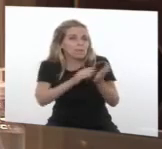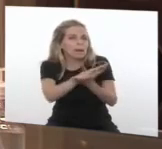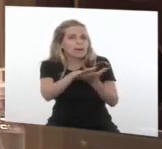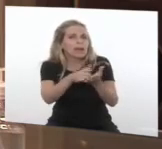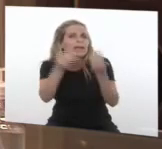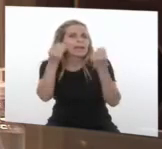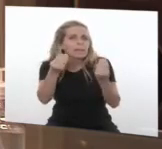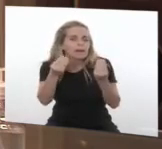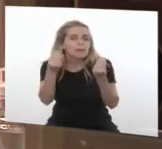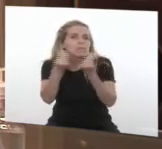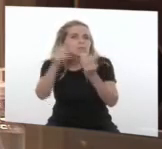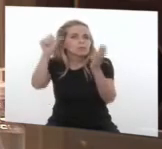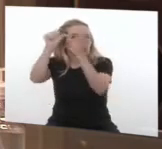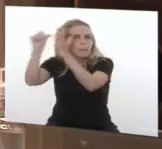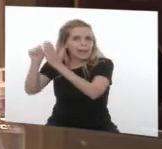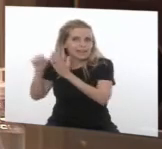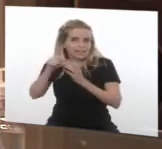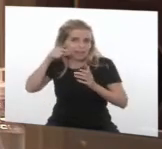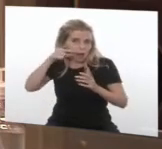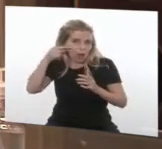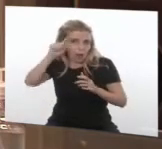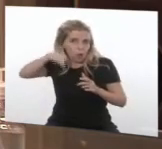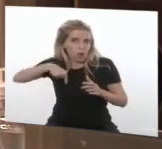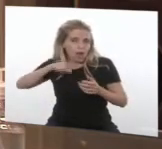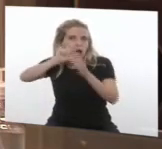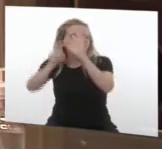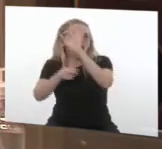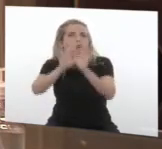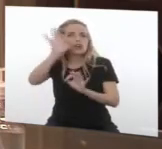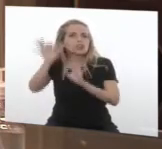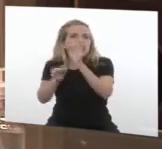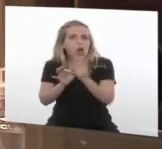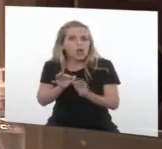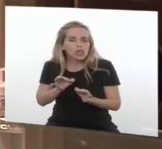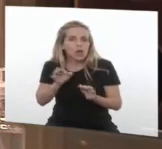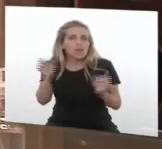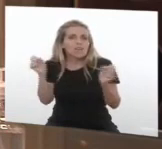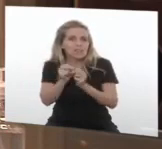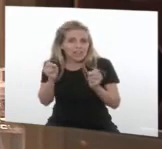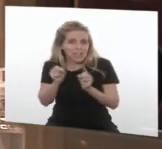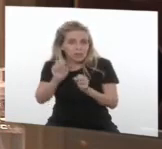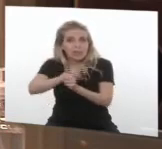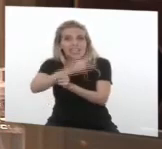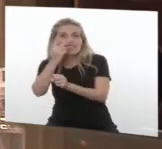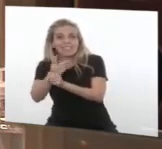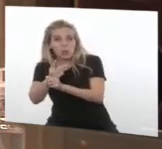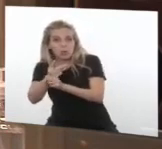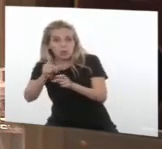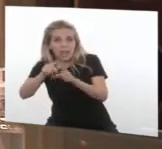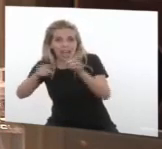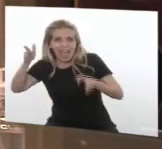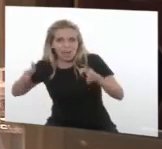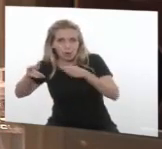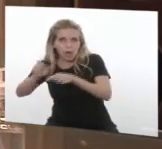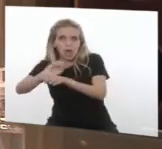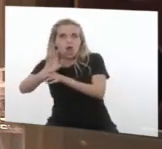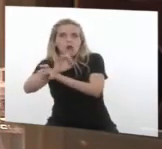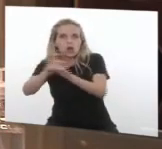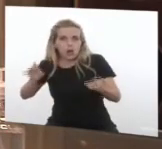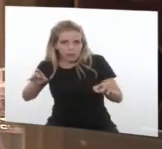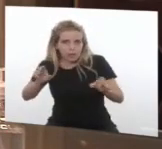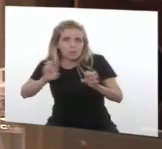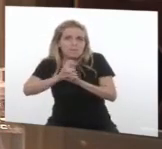y queda como un tipo asqueroso. Te tiene que decir que no, pero en realidad me molesta